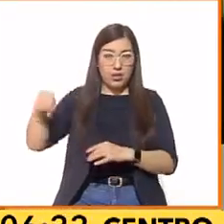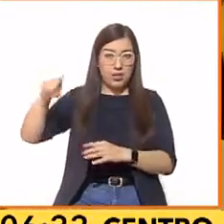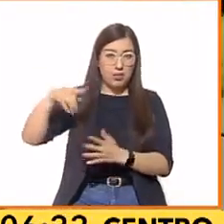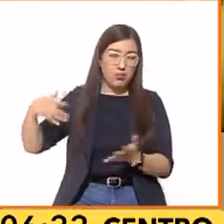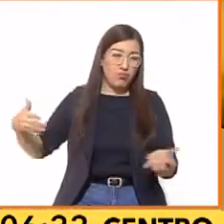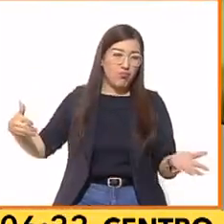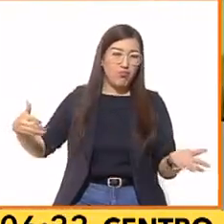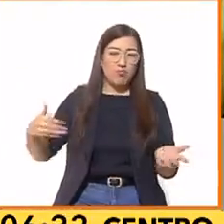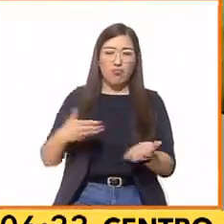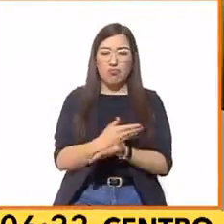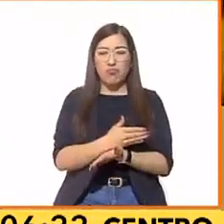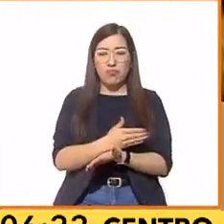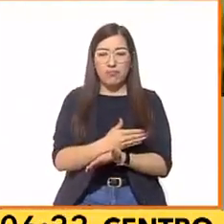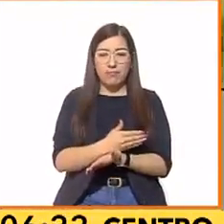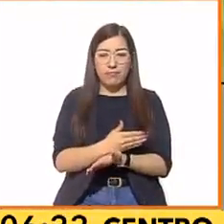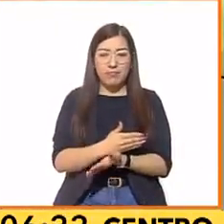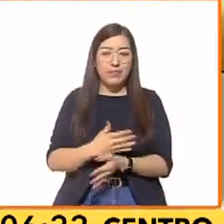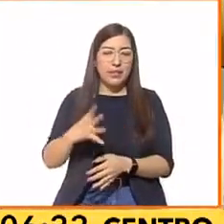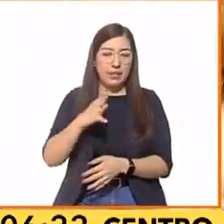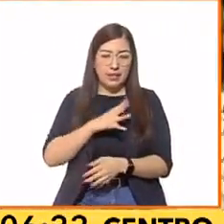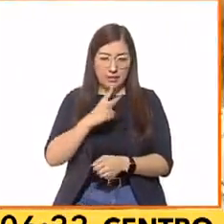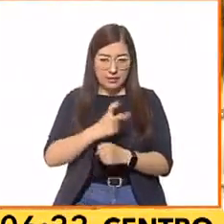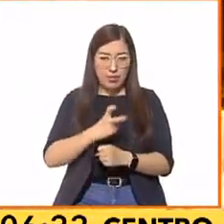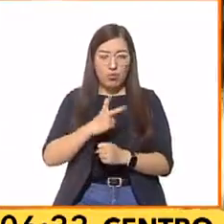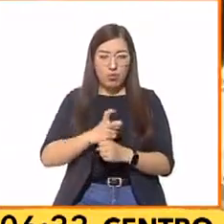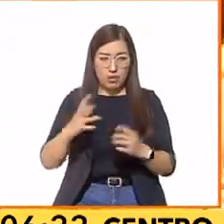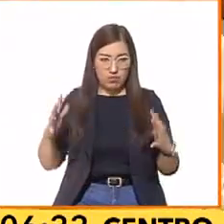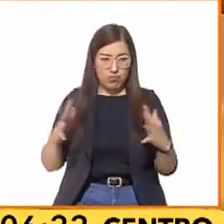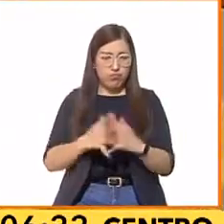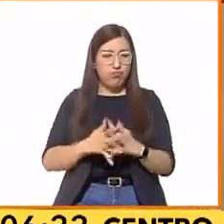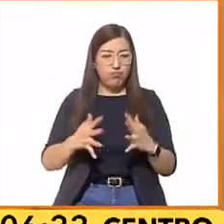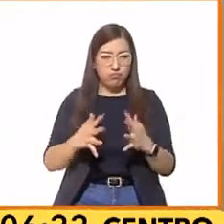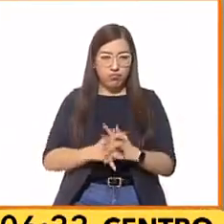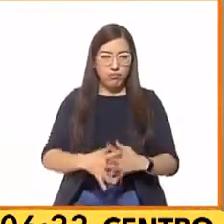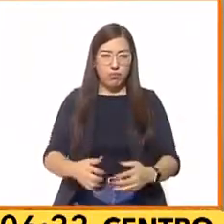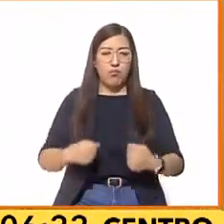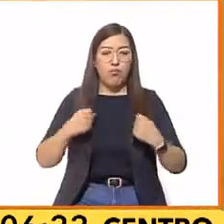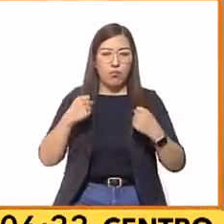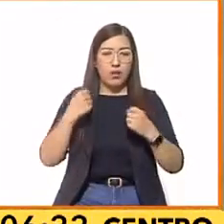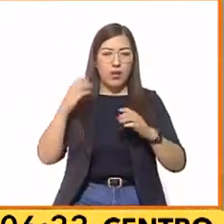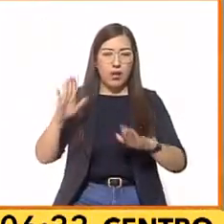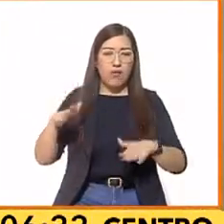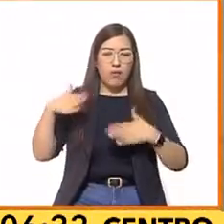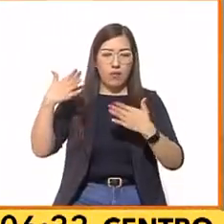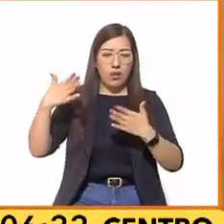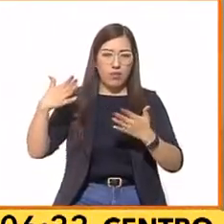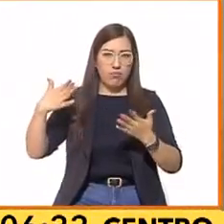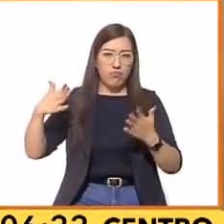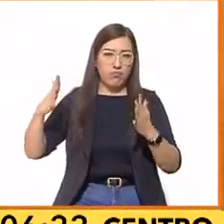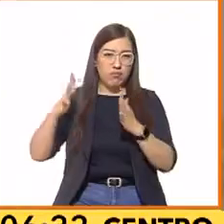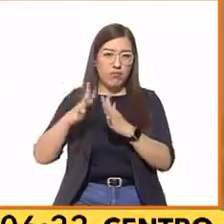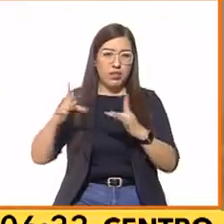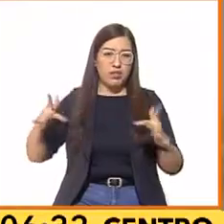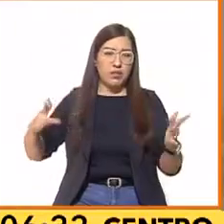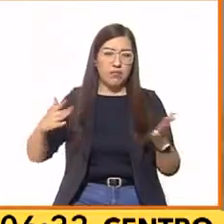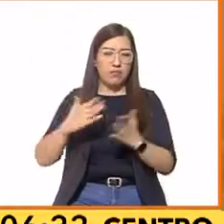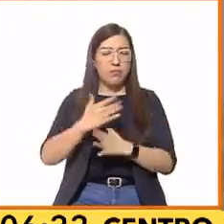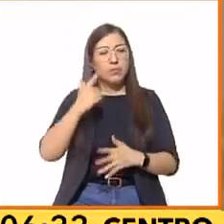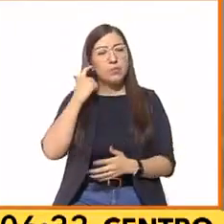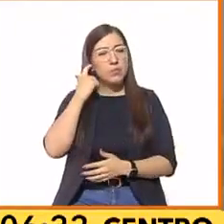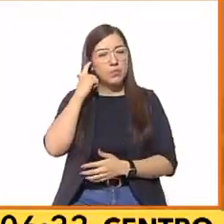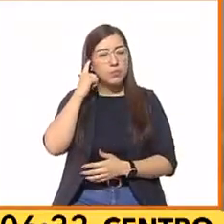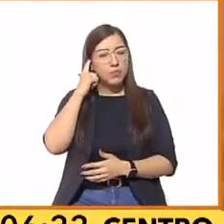sufrimos una segunda intervención y una segunda guerra extranjera, y a pesar de las dificilísimas